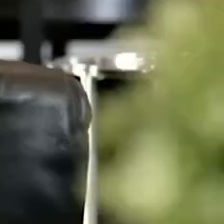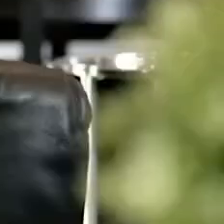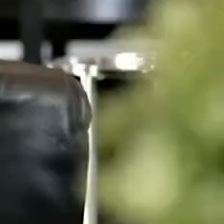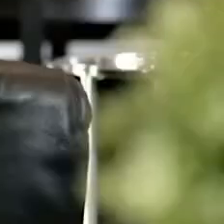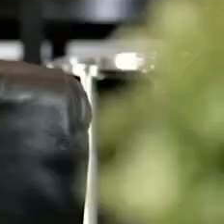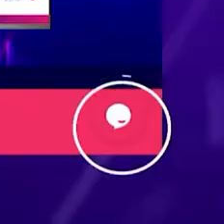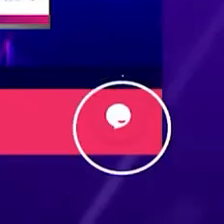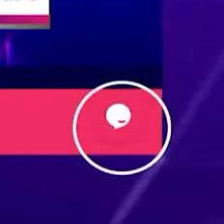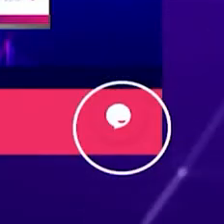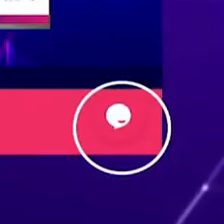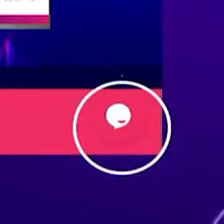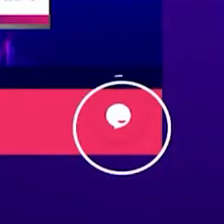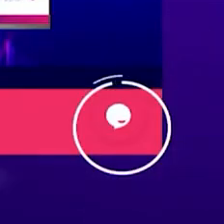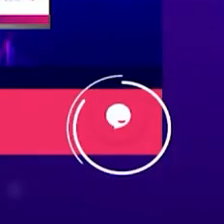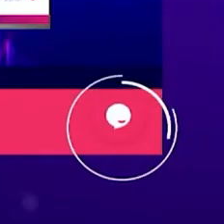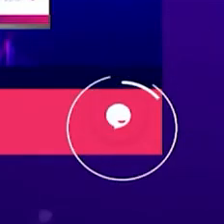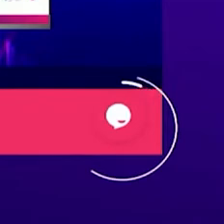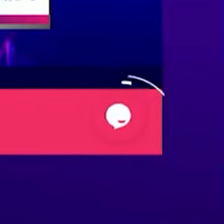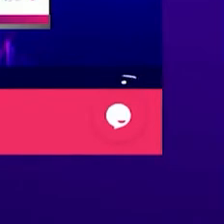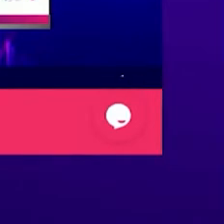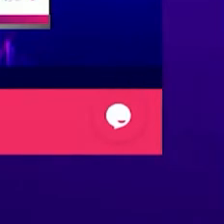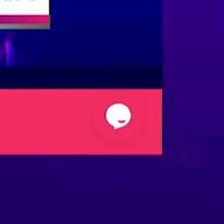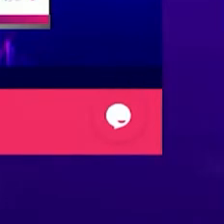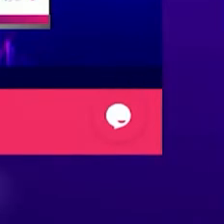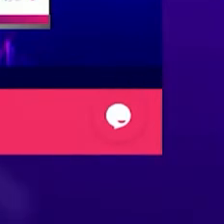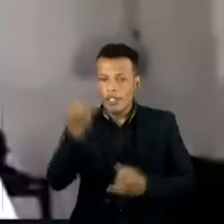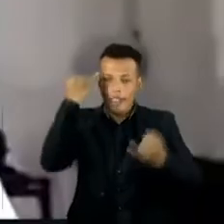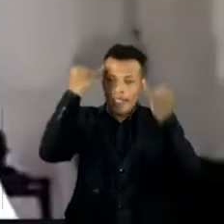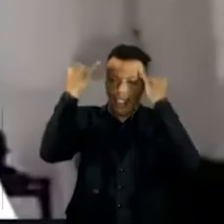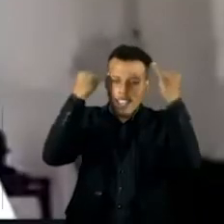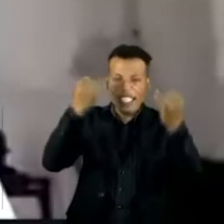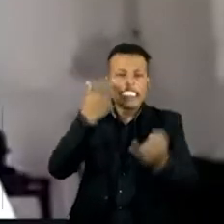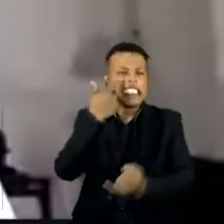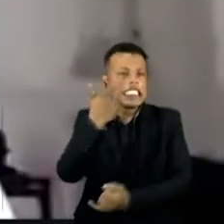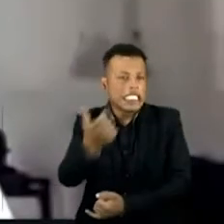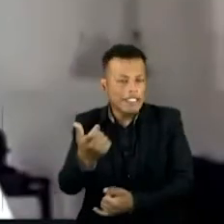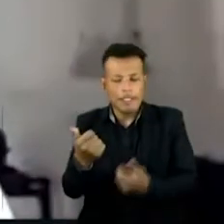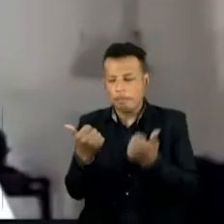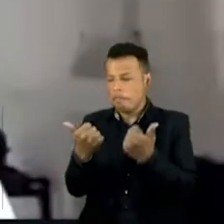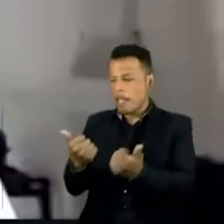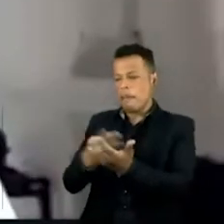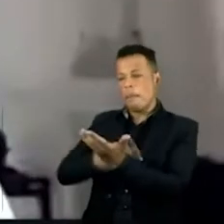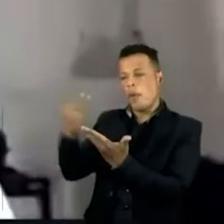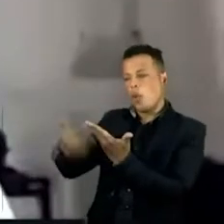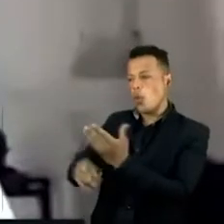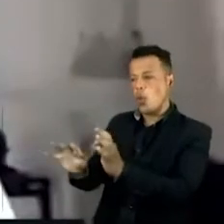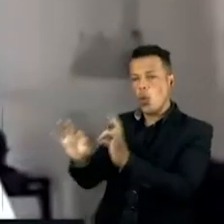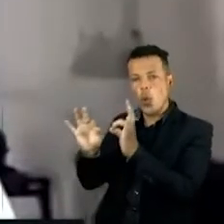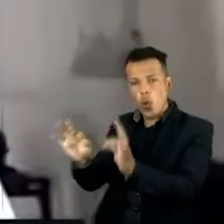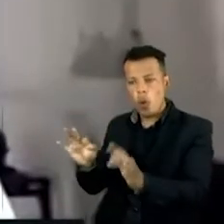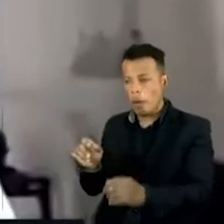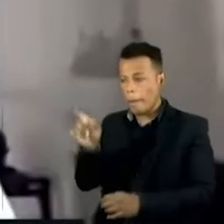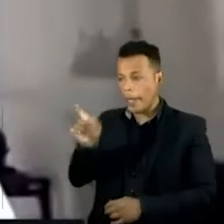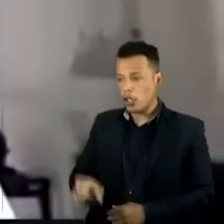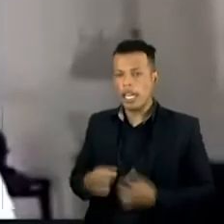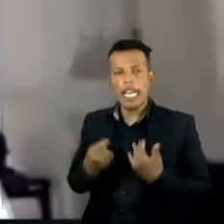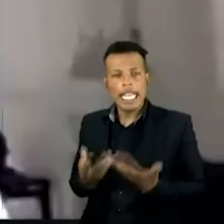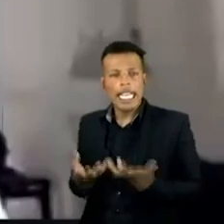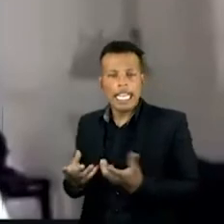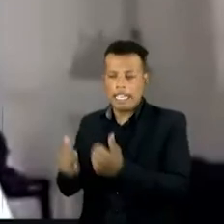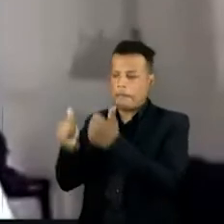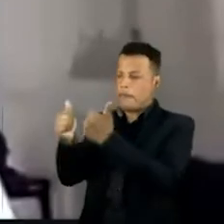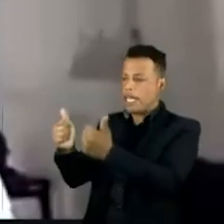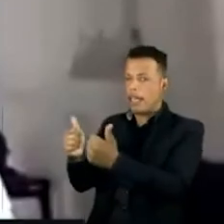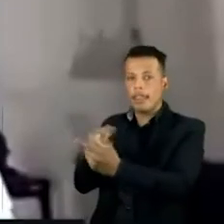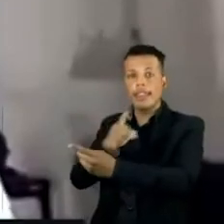Las ideas son maravillosas, las iniciativas pueden ser increíbles, las ganas pueden ser enormes, pero